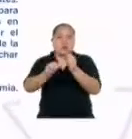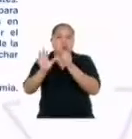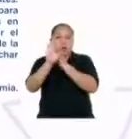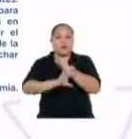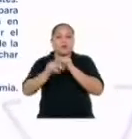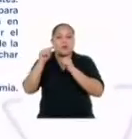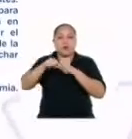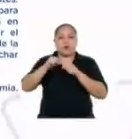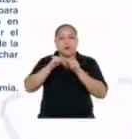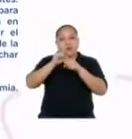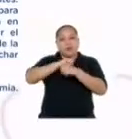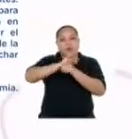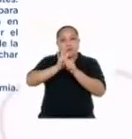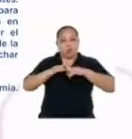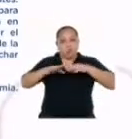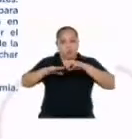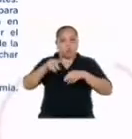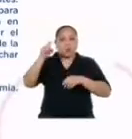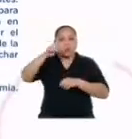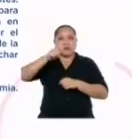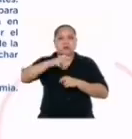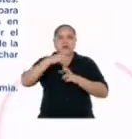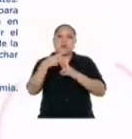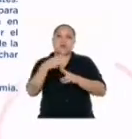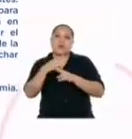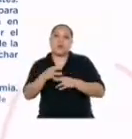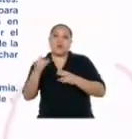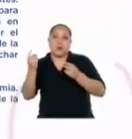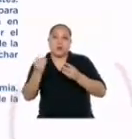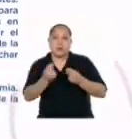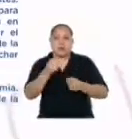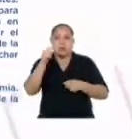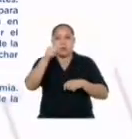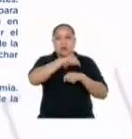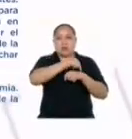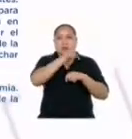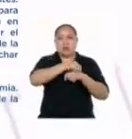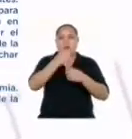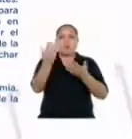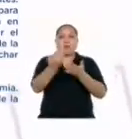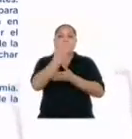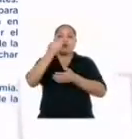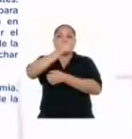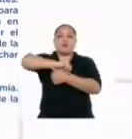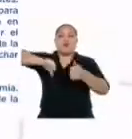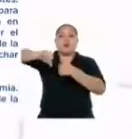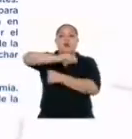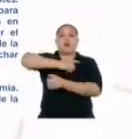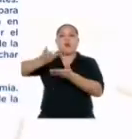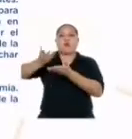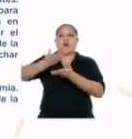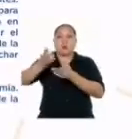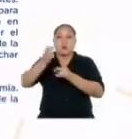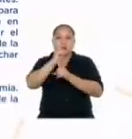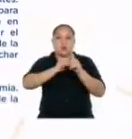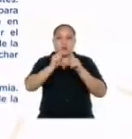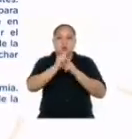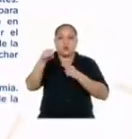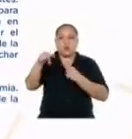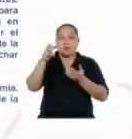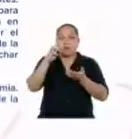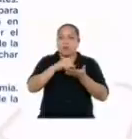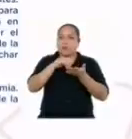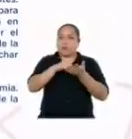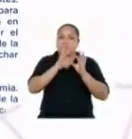pandemia. Por ello, es necesario dar respuesta a situaciones que en el contexto de la nueva convivencia social cobran mayor